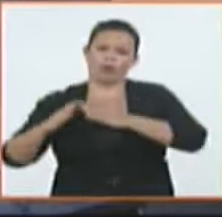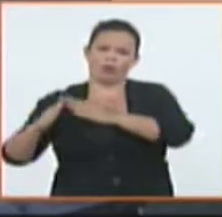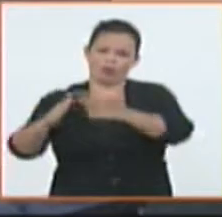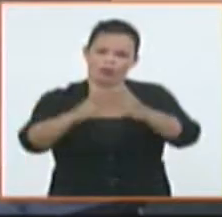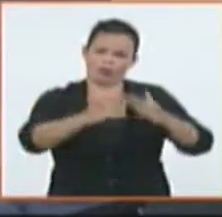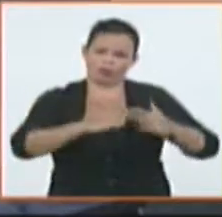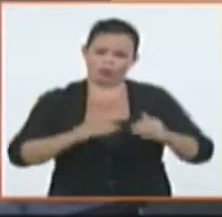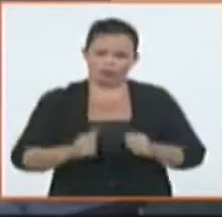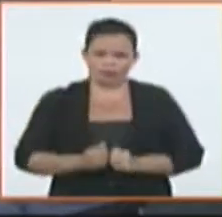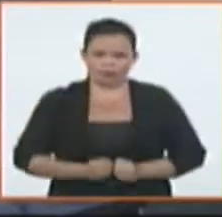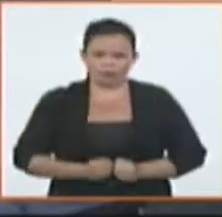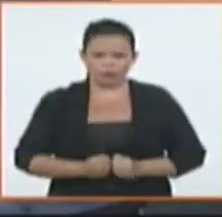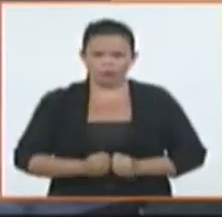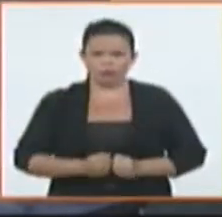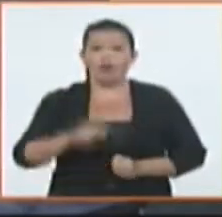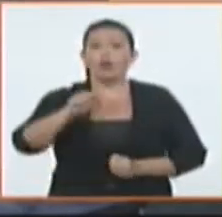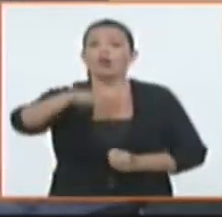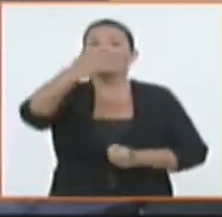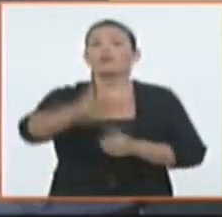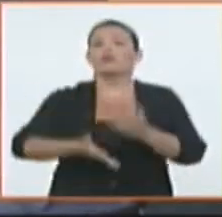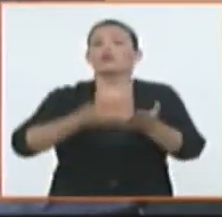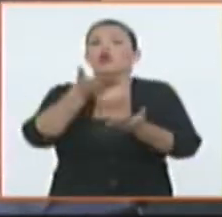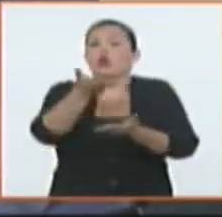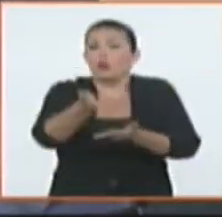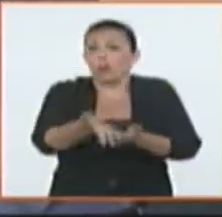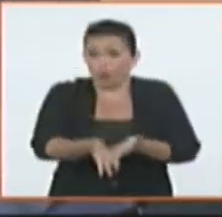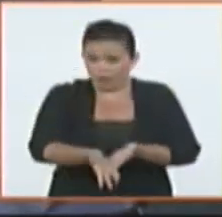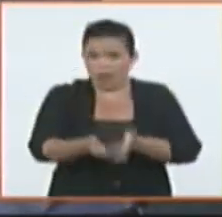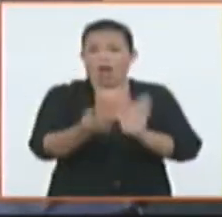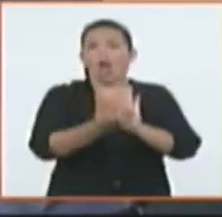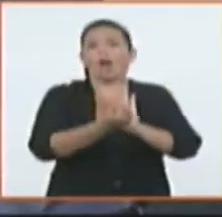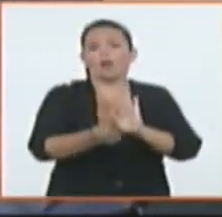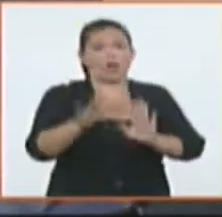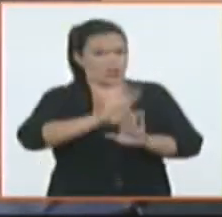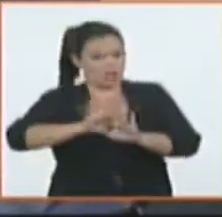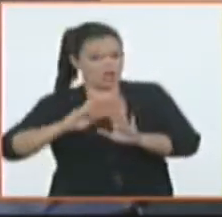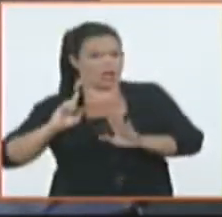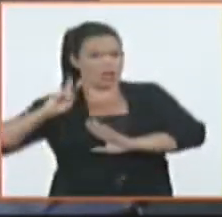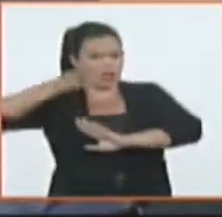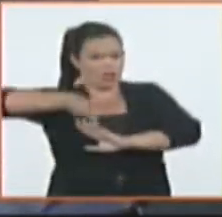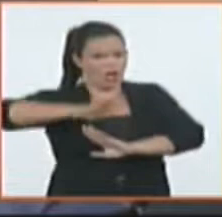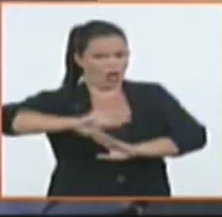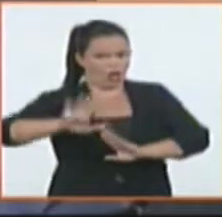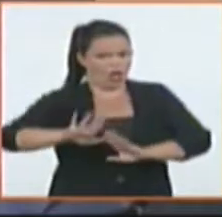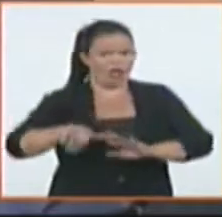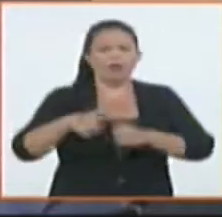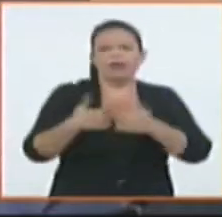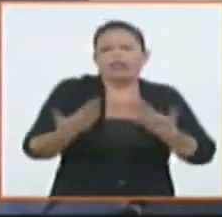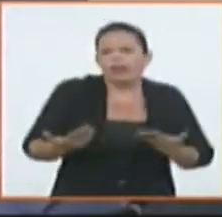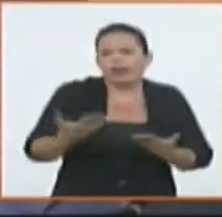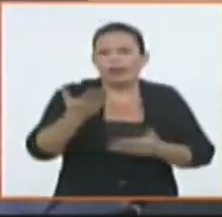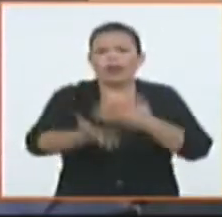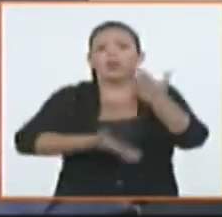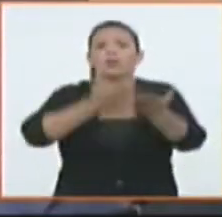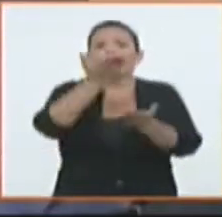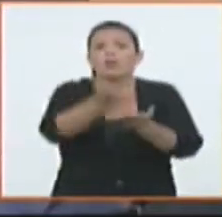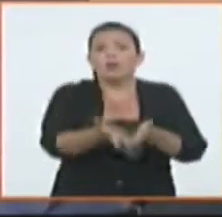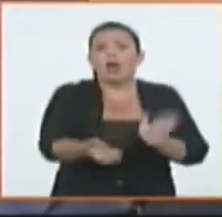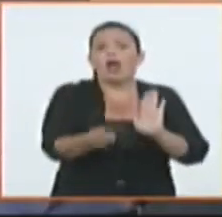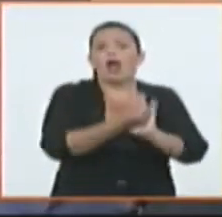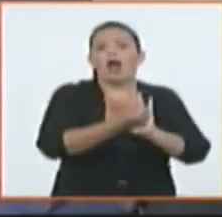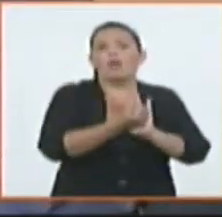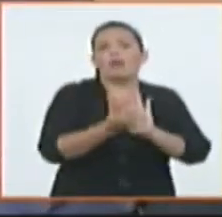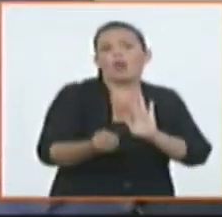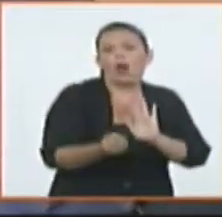Hay que proponer y aprobar, y es una cosa que ya se indicó y se está trabajando intensamente en ello, a proponer y aprobar las competencias que tienen que tener ustedes